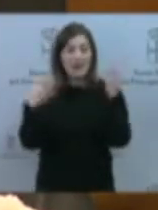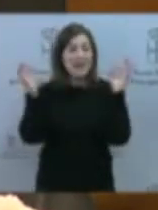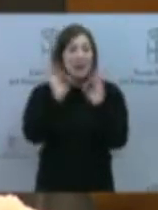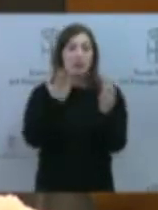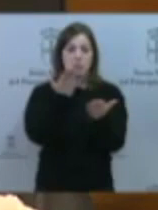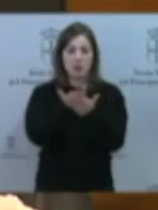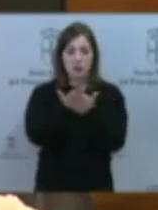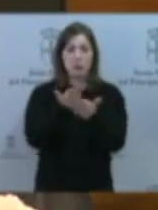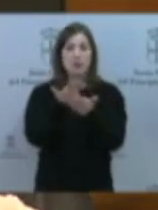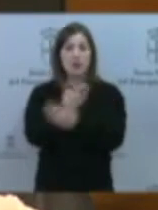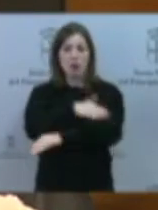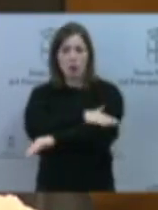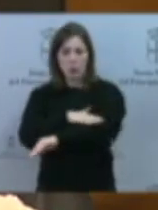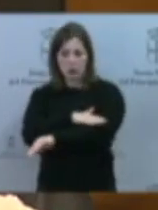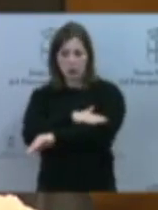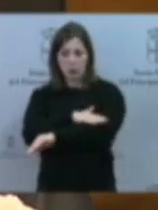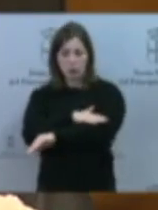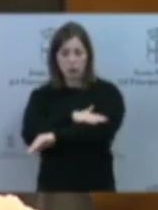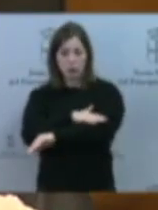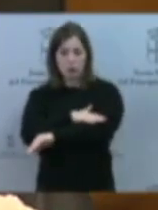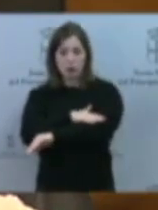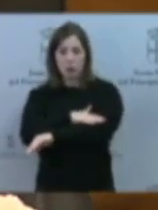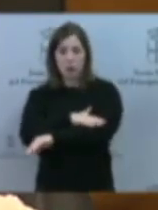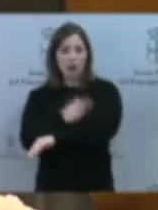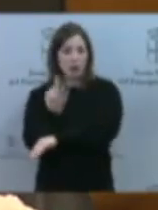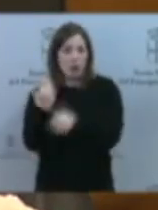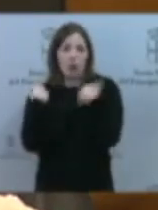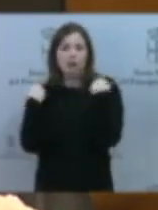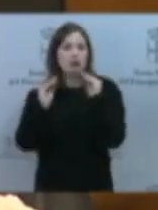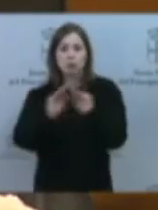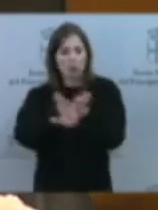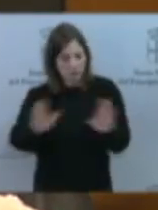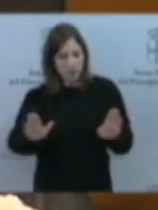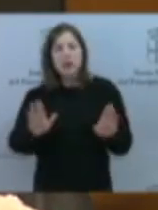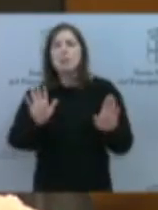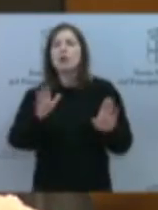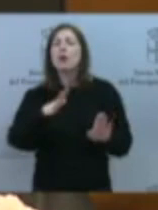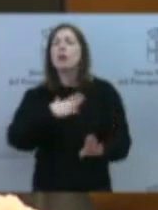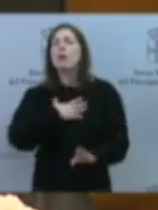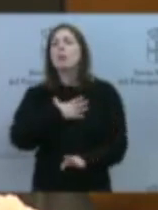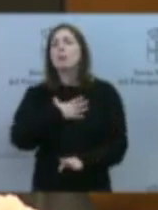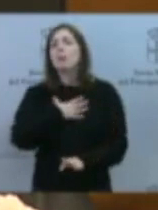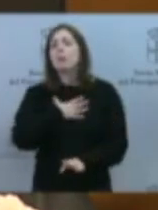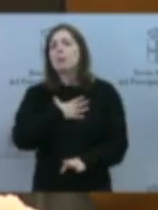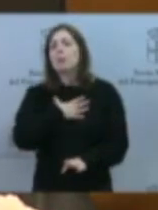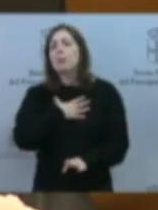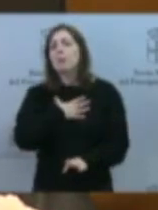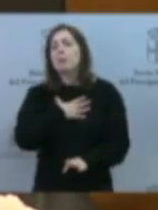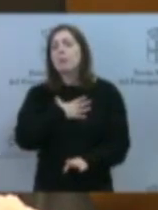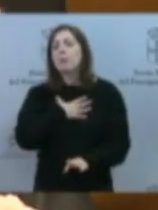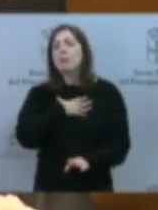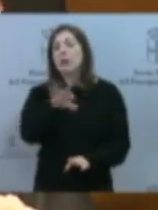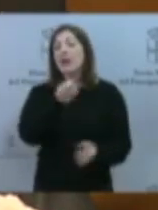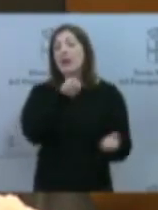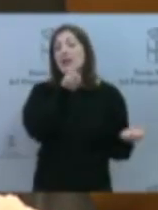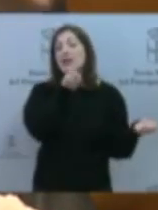su competencia. Pero tampoco creemos que se puede ignorar el papel a la hora de trasladar la información tan sensible sobre los